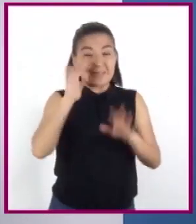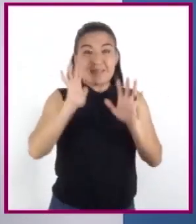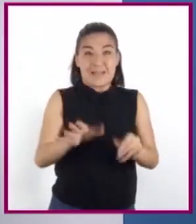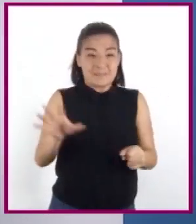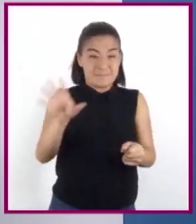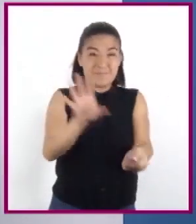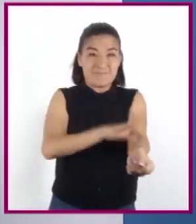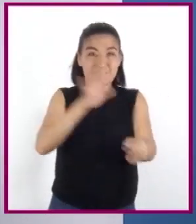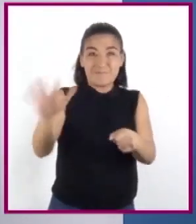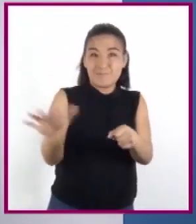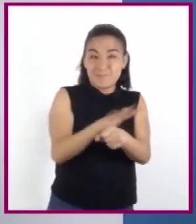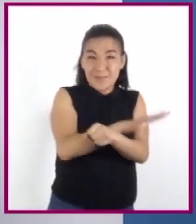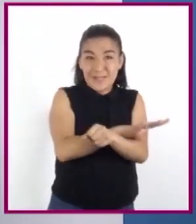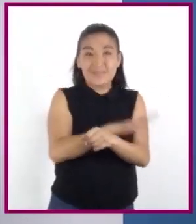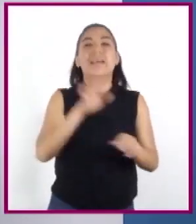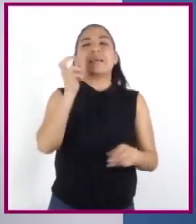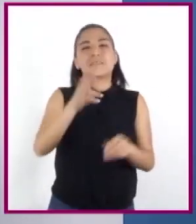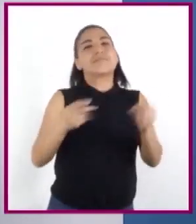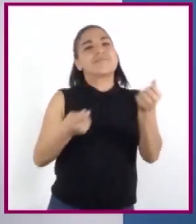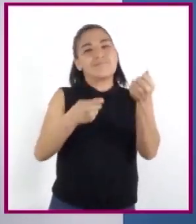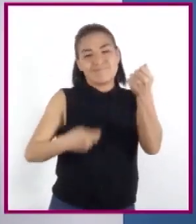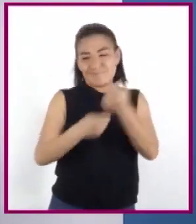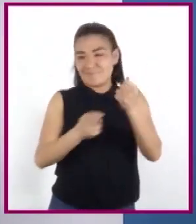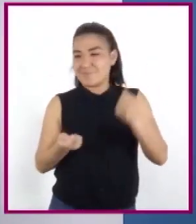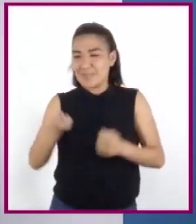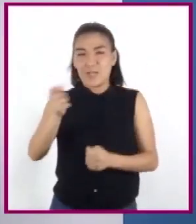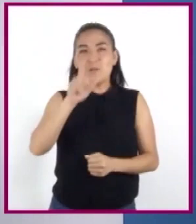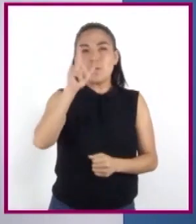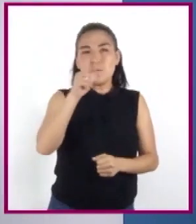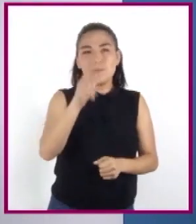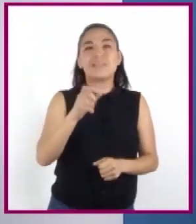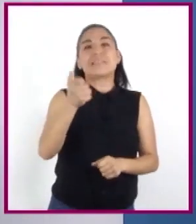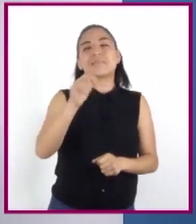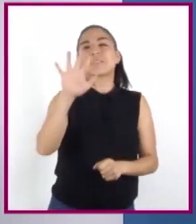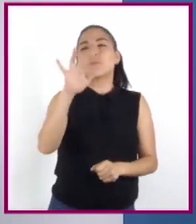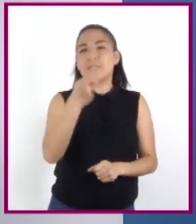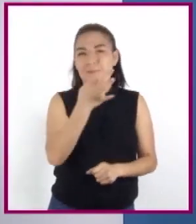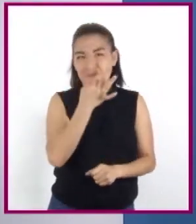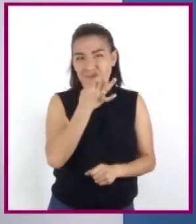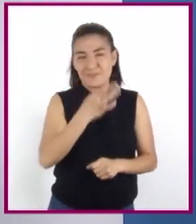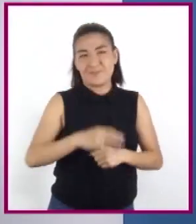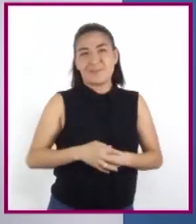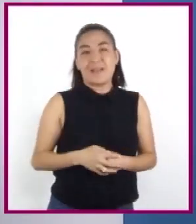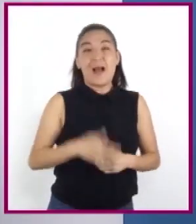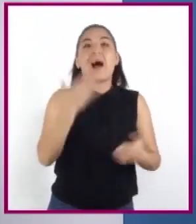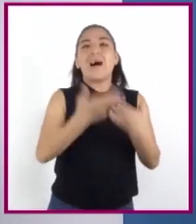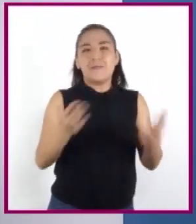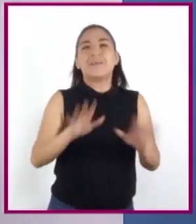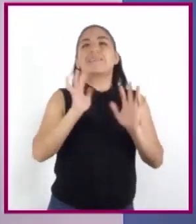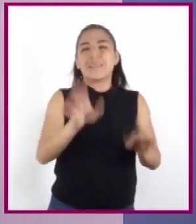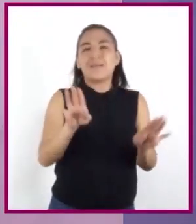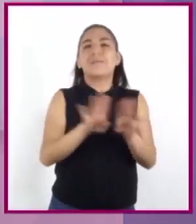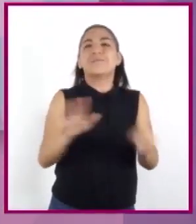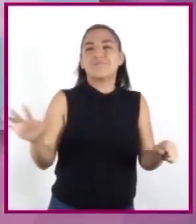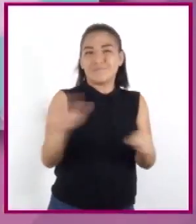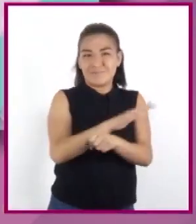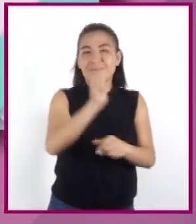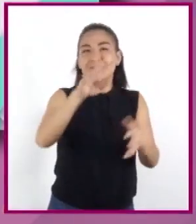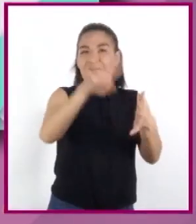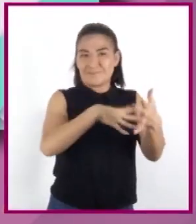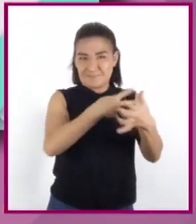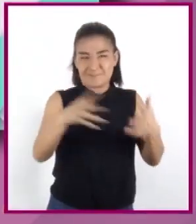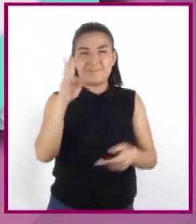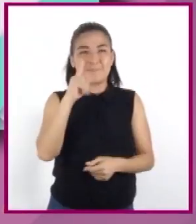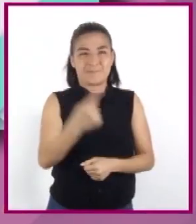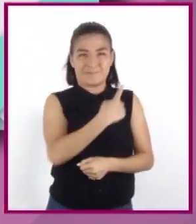completamente, debemos mantenerlo conectado a la corriente eléctrica durante 50 minutos. Ahora tenemos nuestra tabla completa.